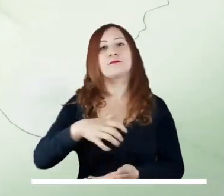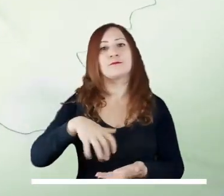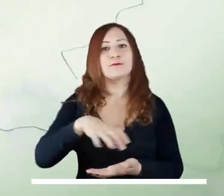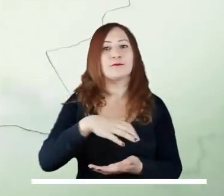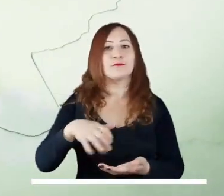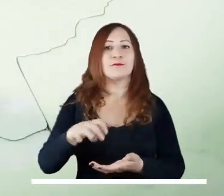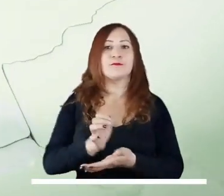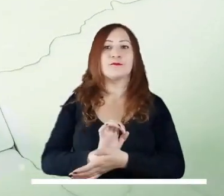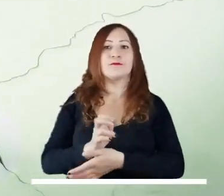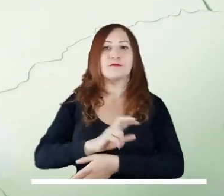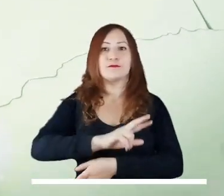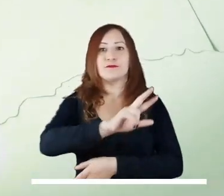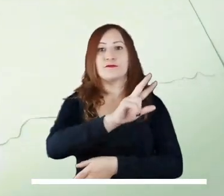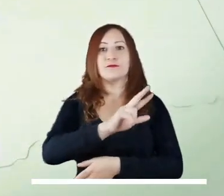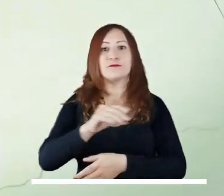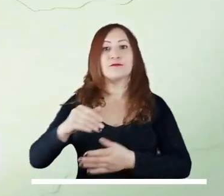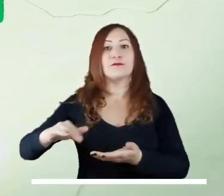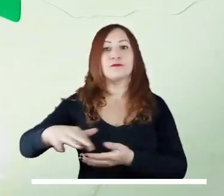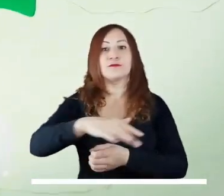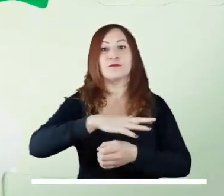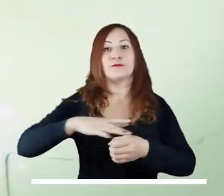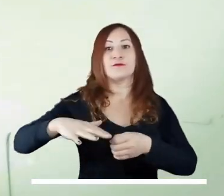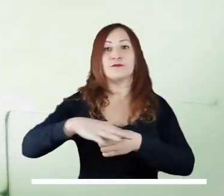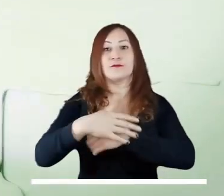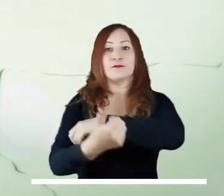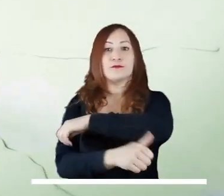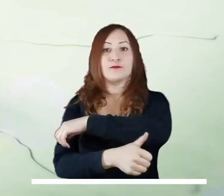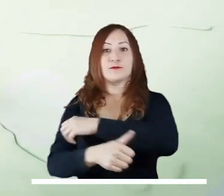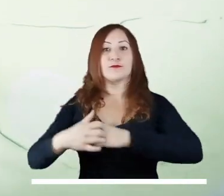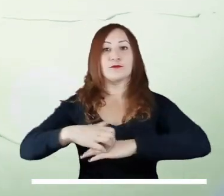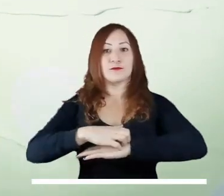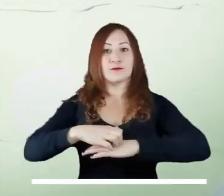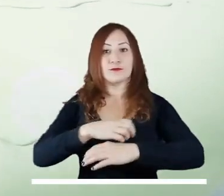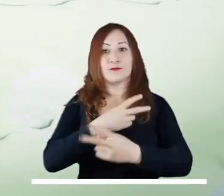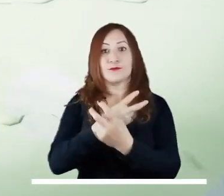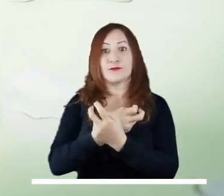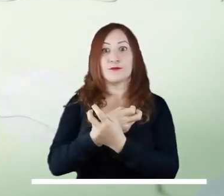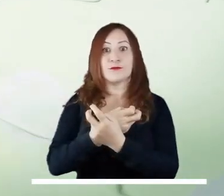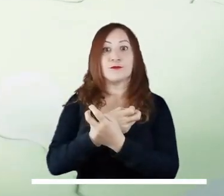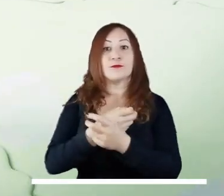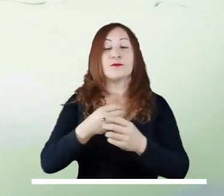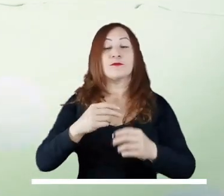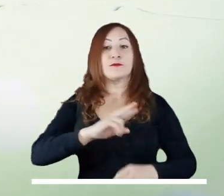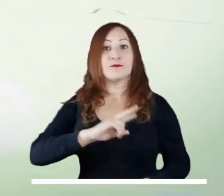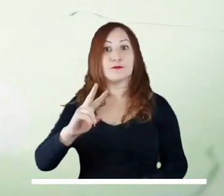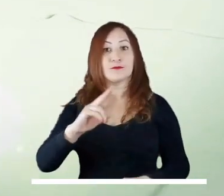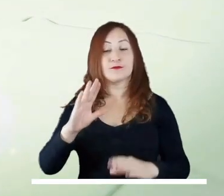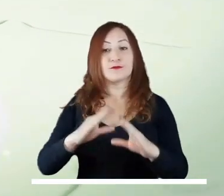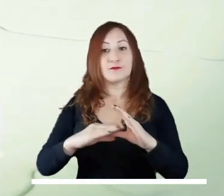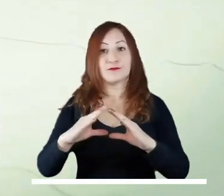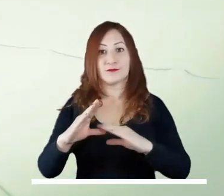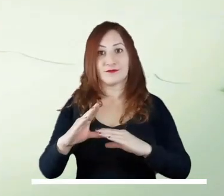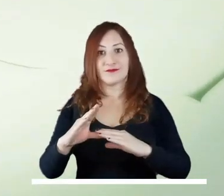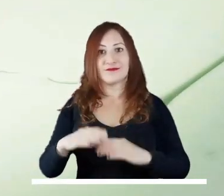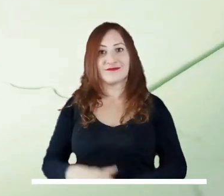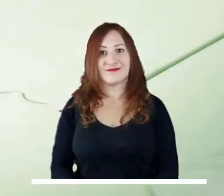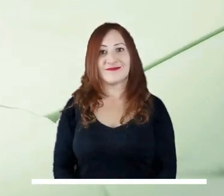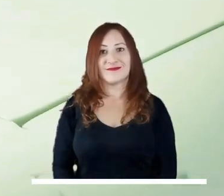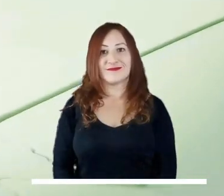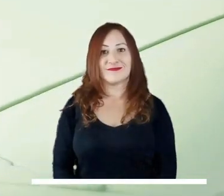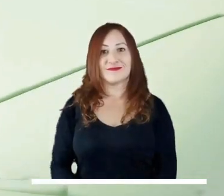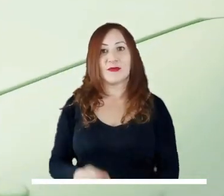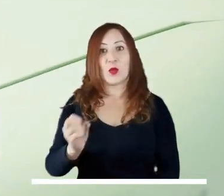lluvias de diversa intensidad. Mañana gris se calcula en los Andes, con precipitaciones en Antioquia, Santander, Eje